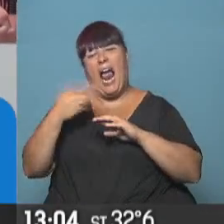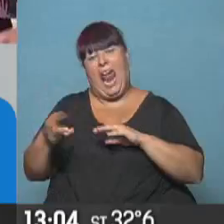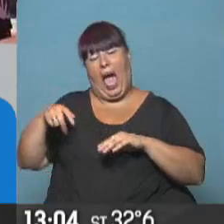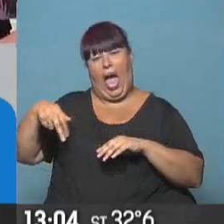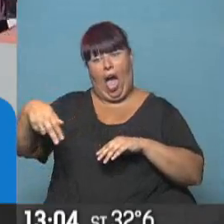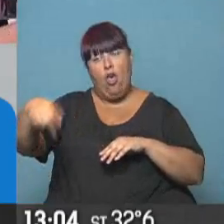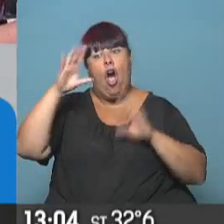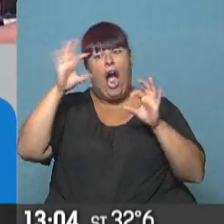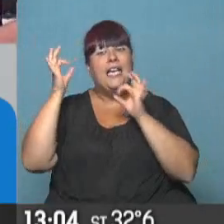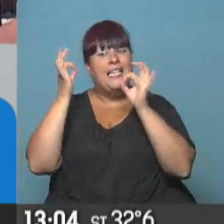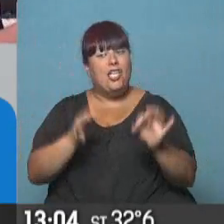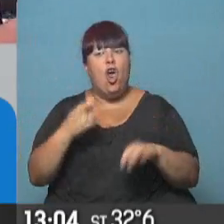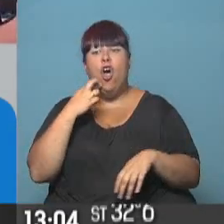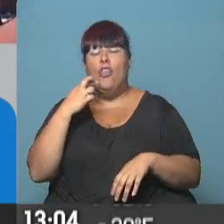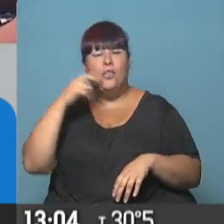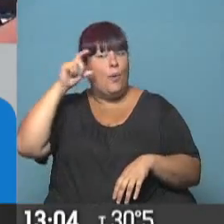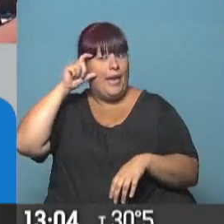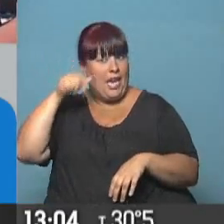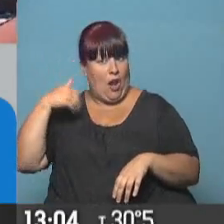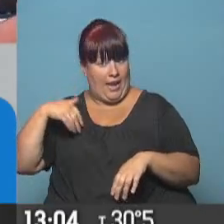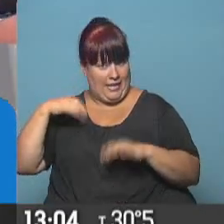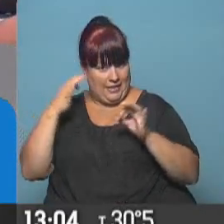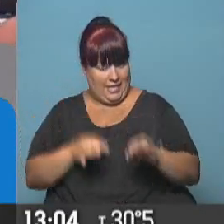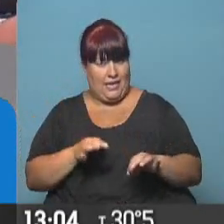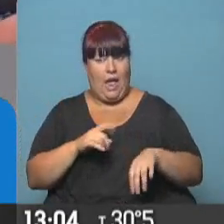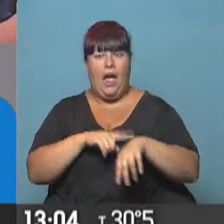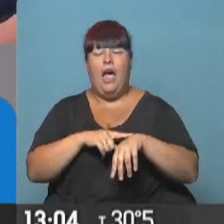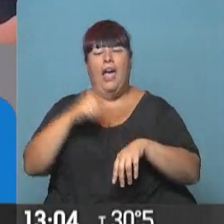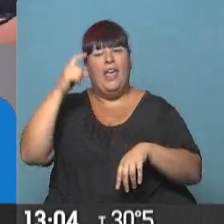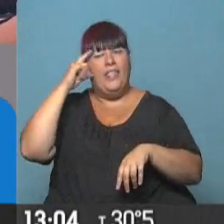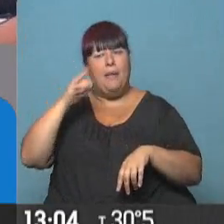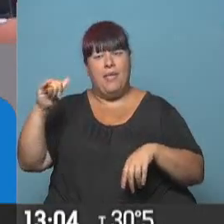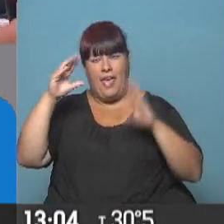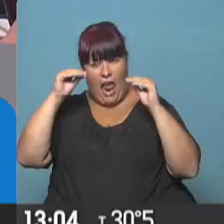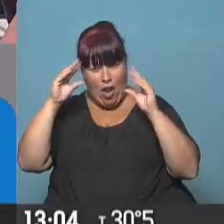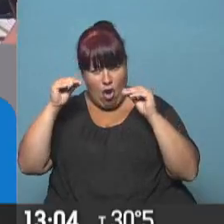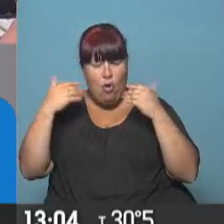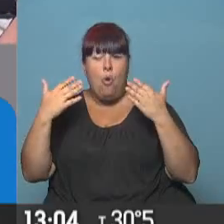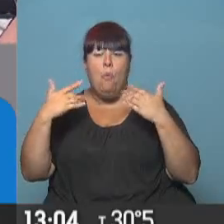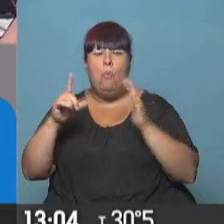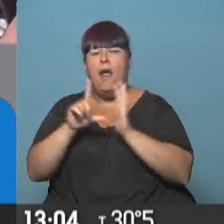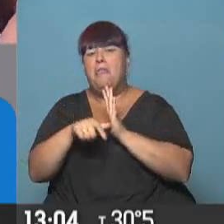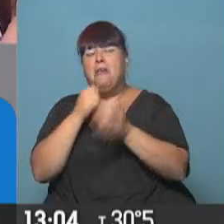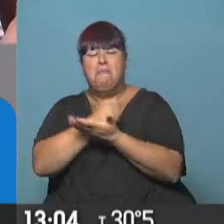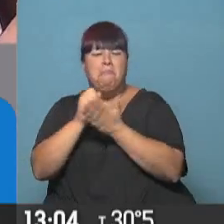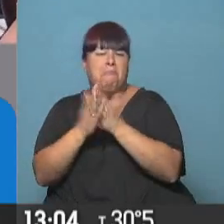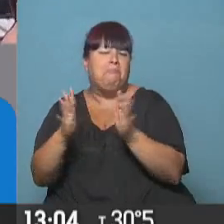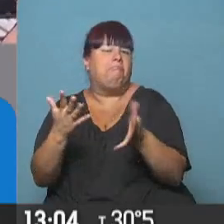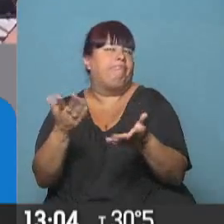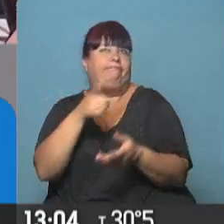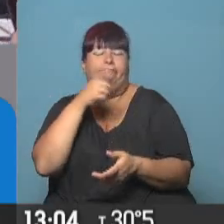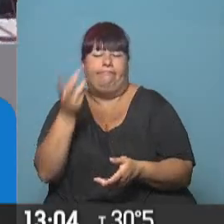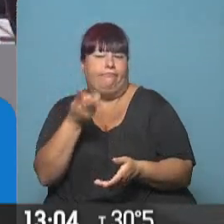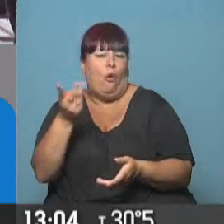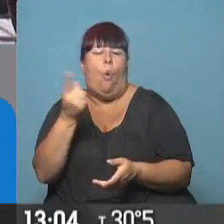porque recordemos que llegó el 19 de enero a nuestro país, a las 22:30, que podría haber tardado en migraciones